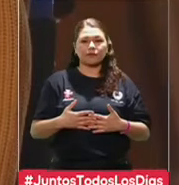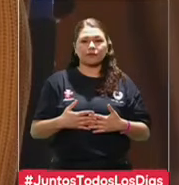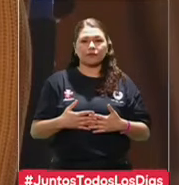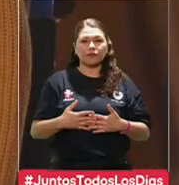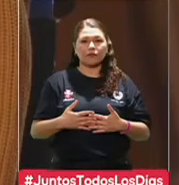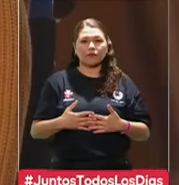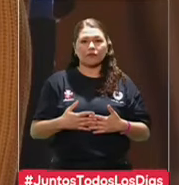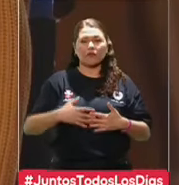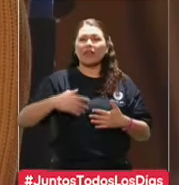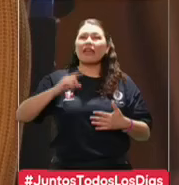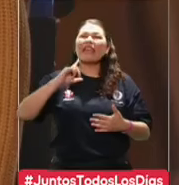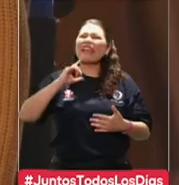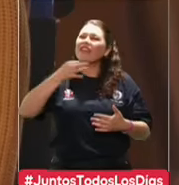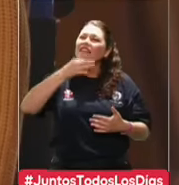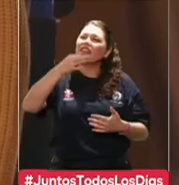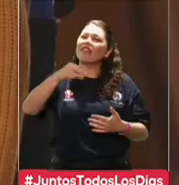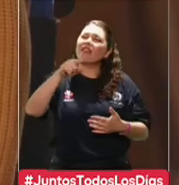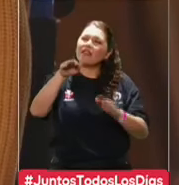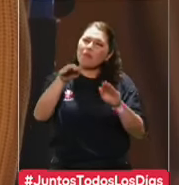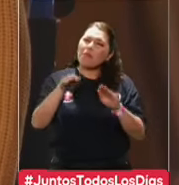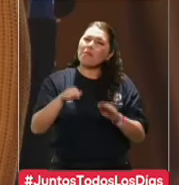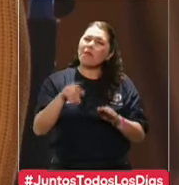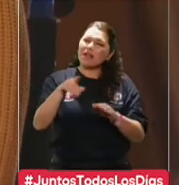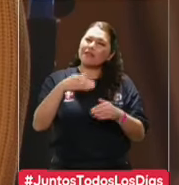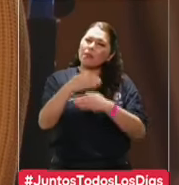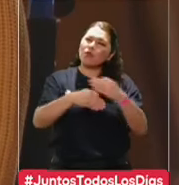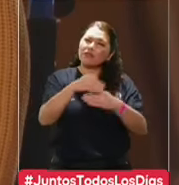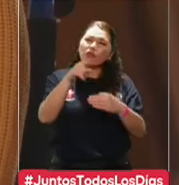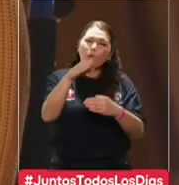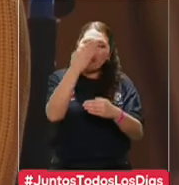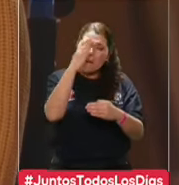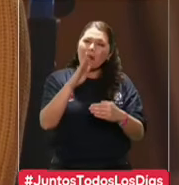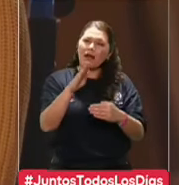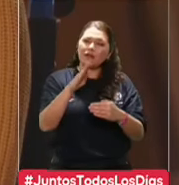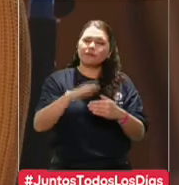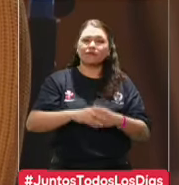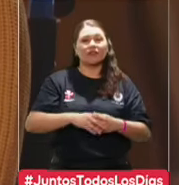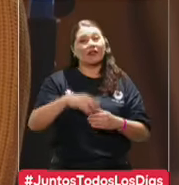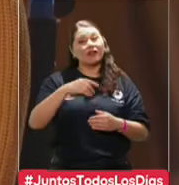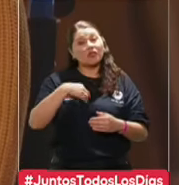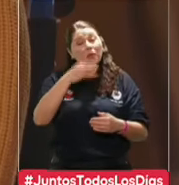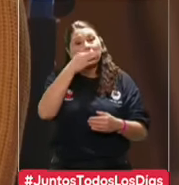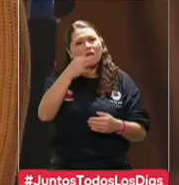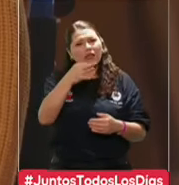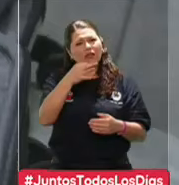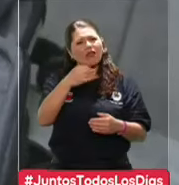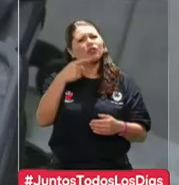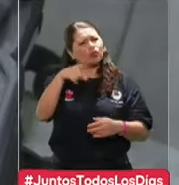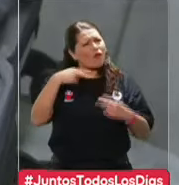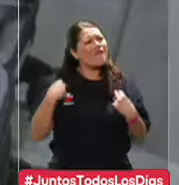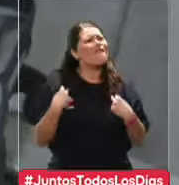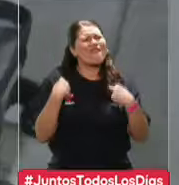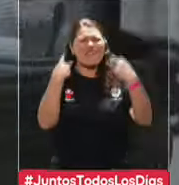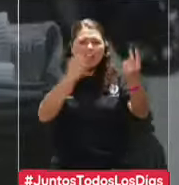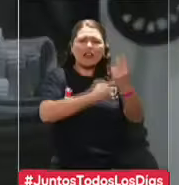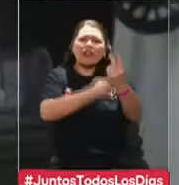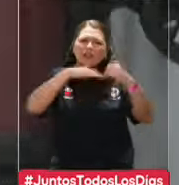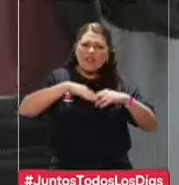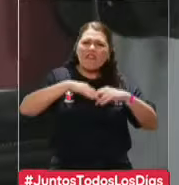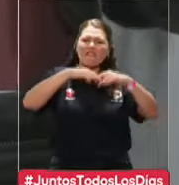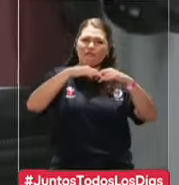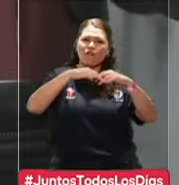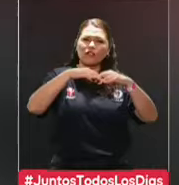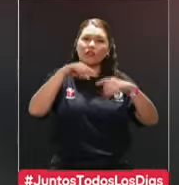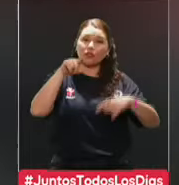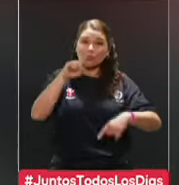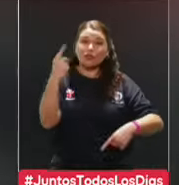¿Qué te diría a ti misma en ese proceso? ¿No pasaste mal? Me diría que, que soy valiente, que soy fuerte y que no